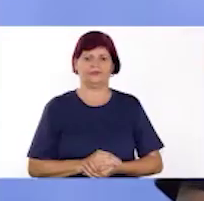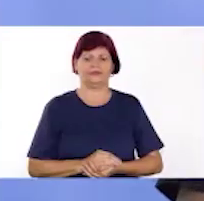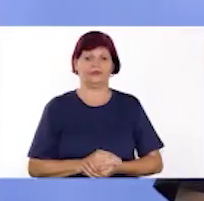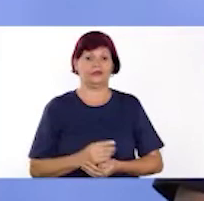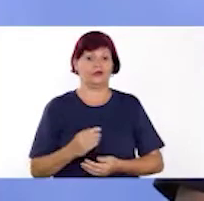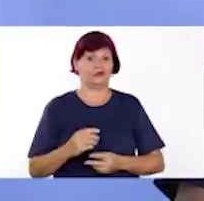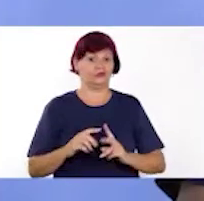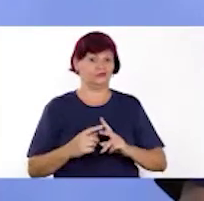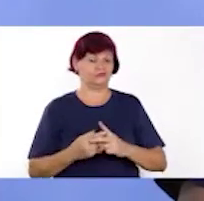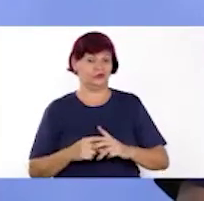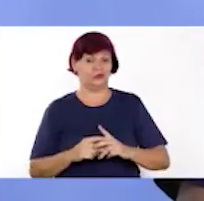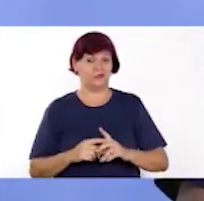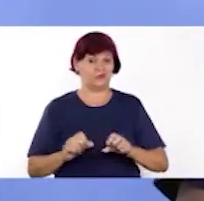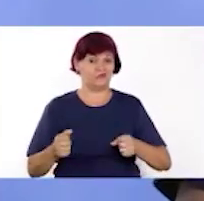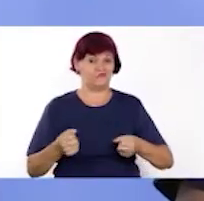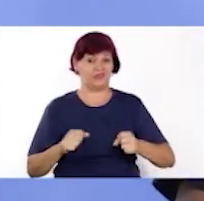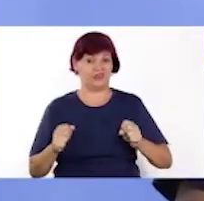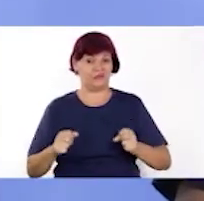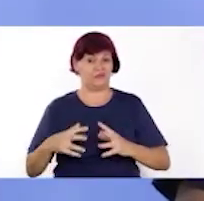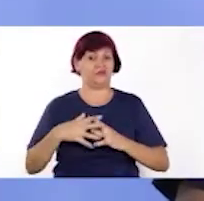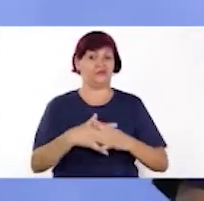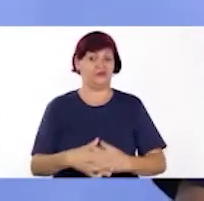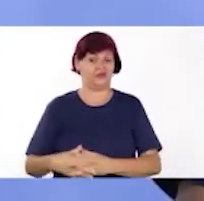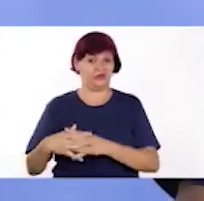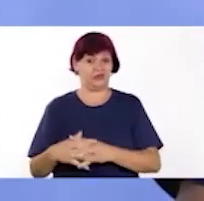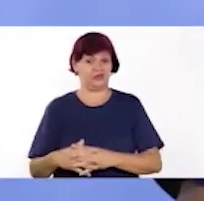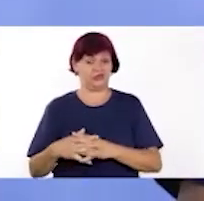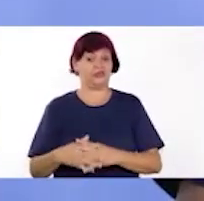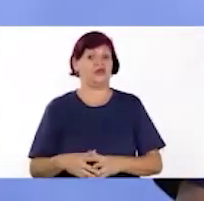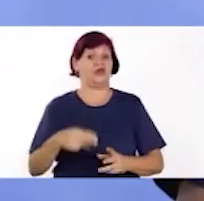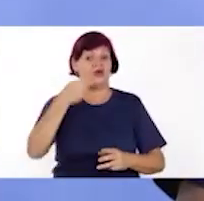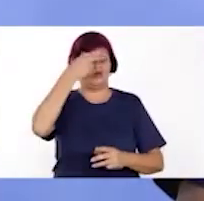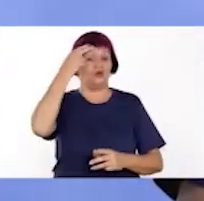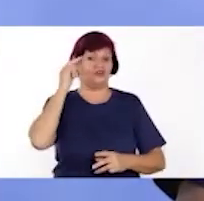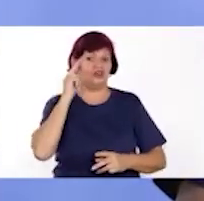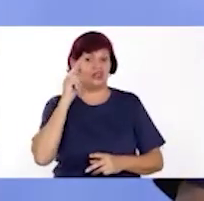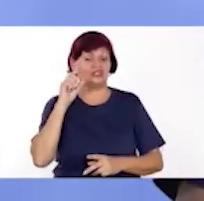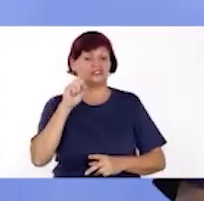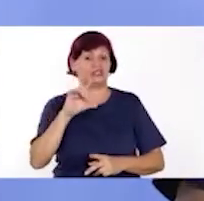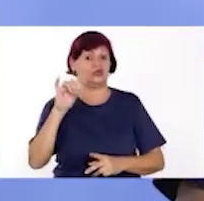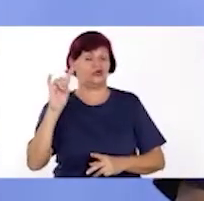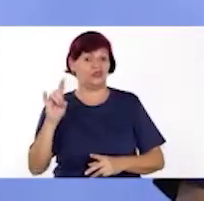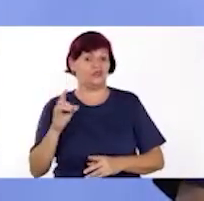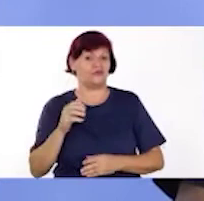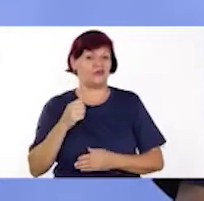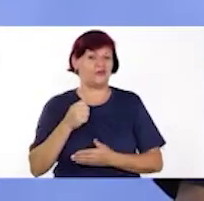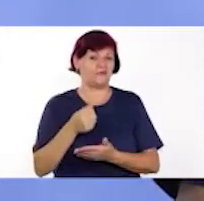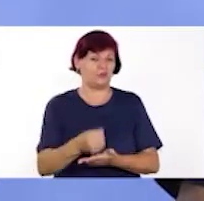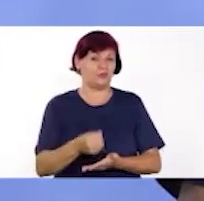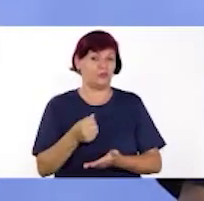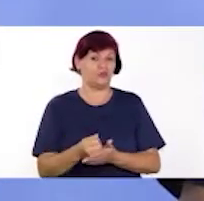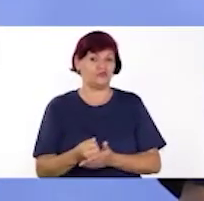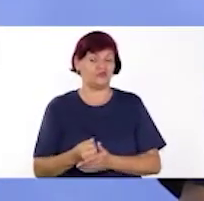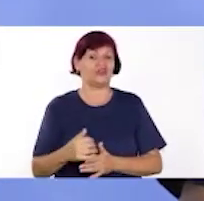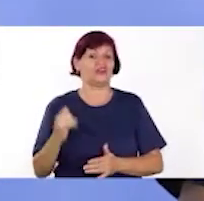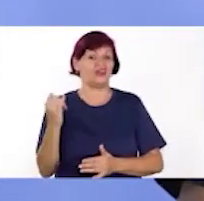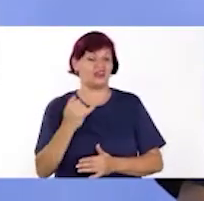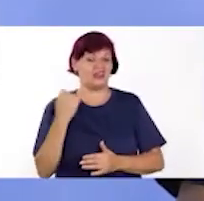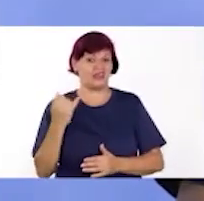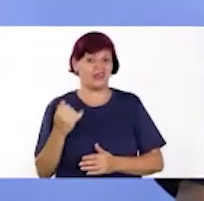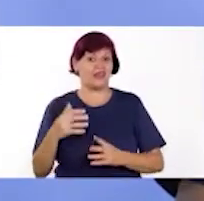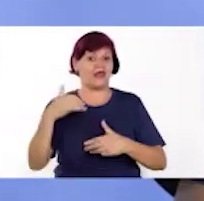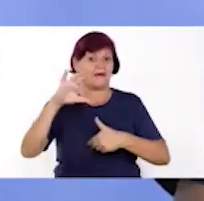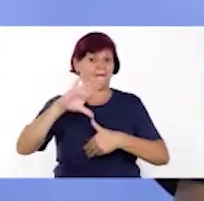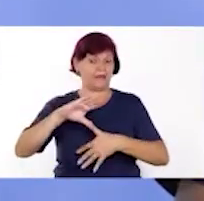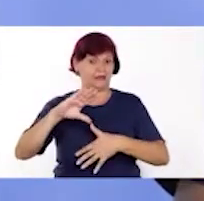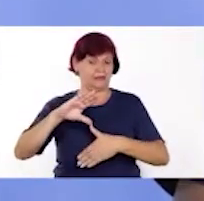de los mecanismos de dominación que ha empleado Estados Unidos desde el siglo XIX ha sido el impulso del ideal panamericanista.